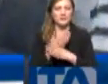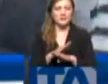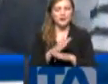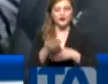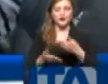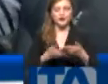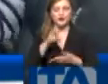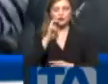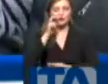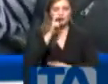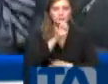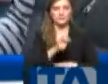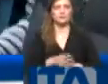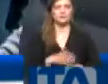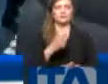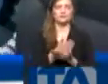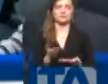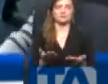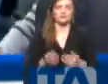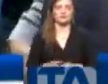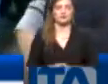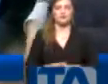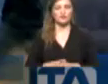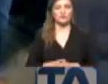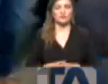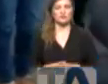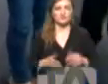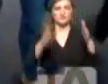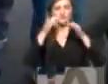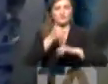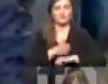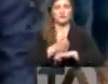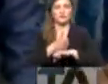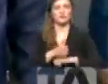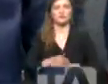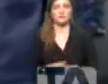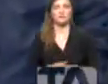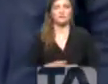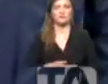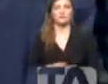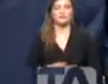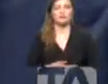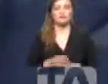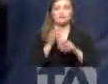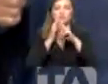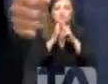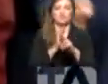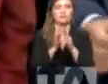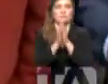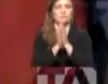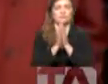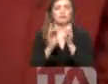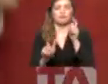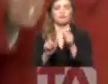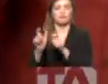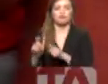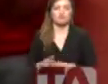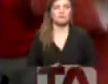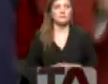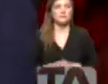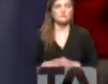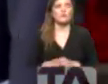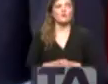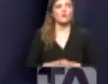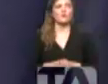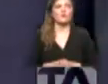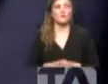comercio y el turismo que hay en esta zona. Nosotros hacemos un llamado a las autoridades para responder al pedido de todos los vecinos